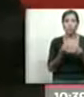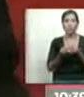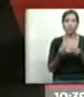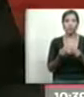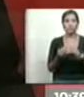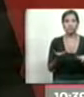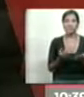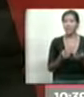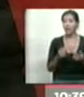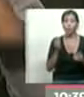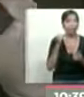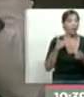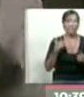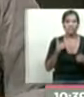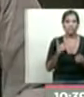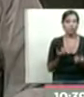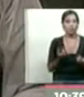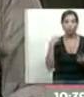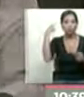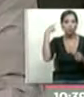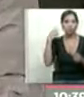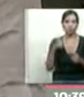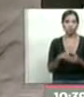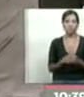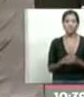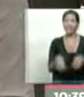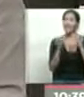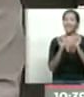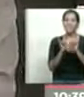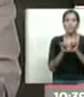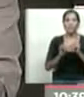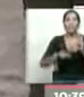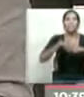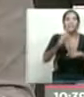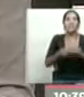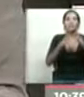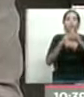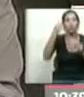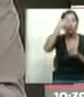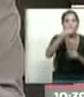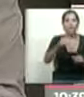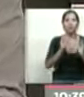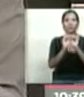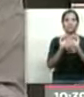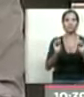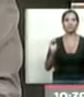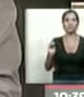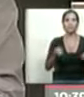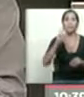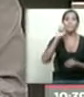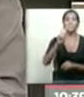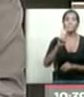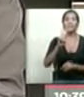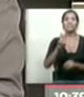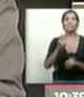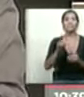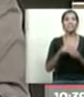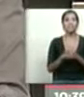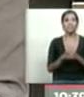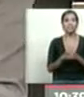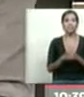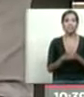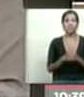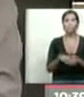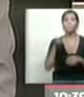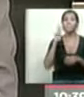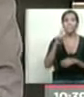lanzarse cualquier locura. Así mismo. A lo último. Así mismo, pero bueno, mañana todo el pueblo convocado, mañana 26 de abril ya.